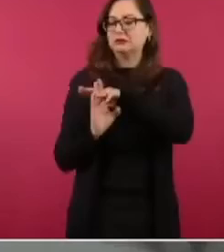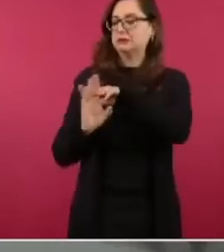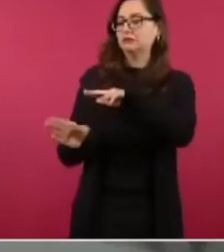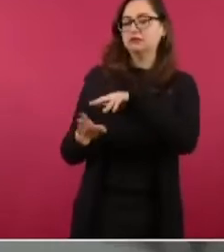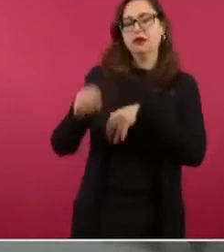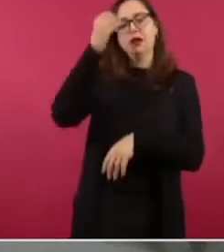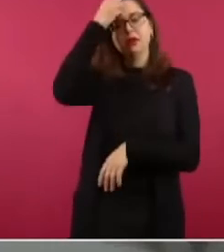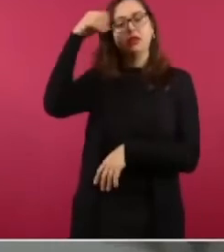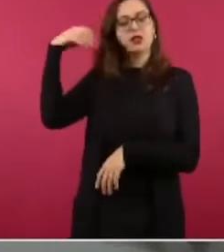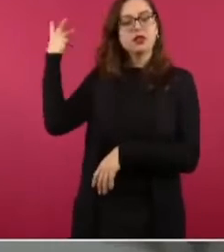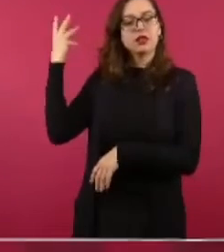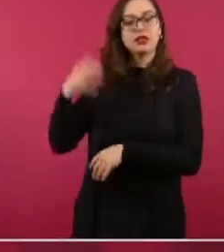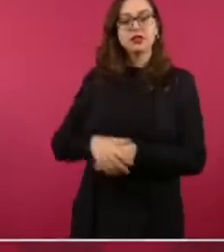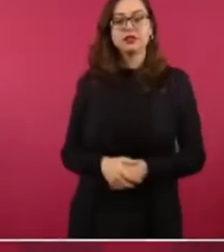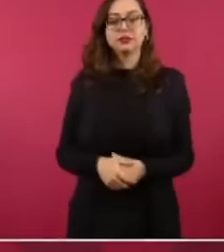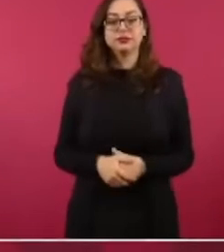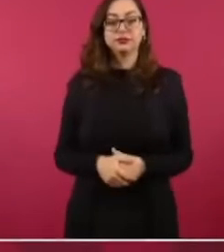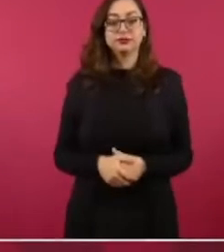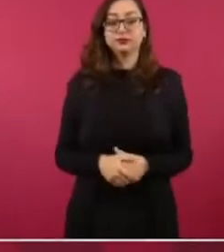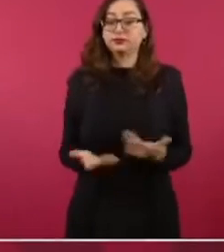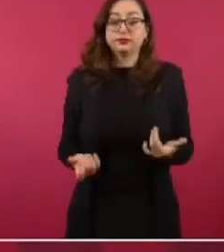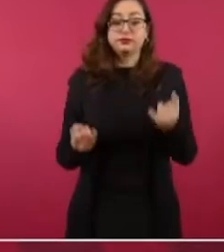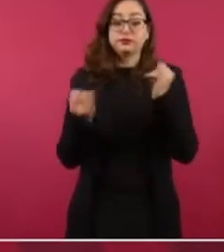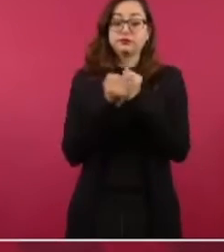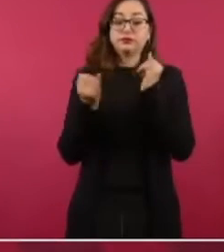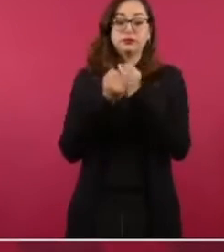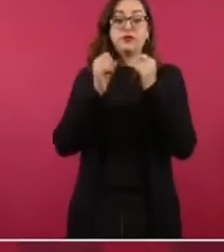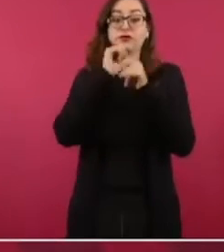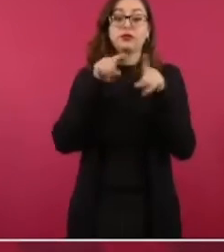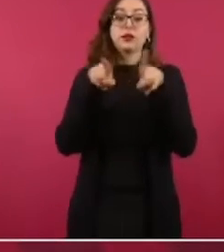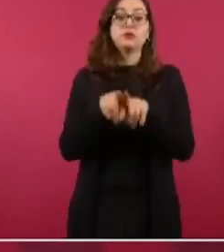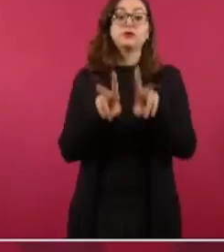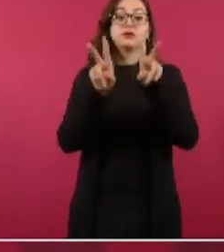lo de Rusia y Ucrania.